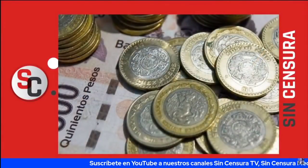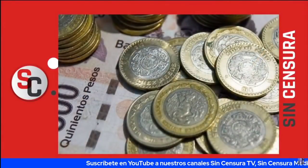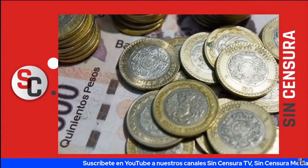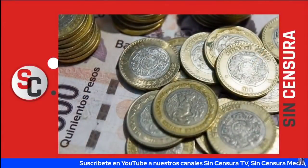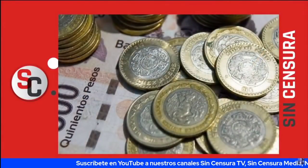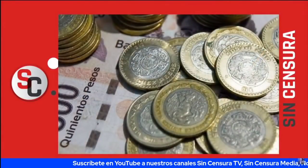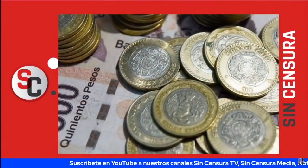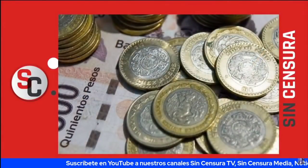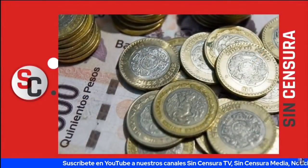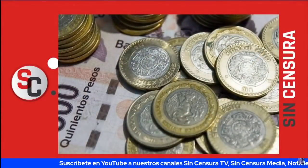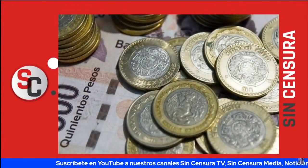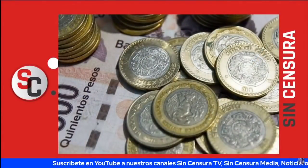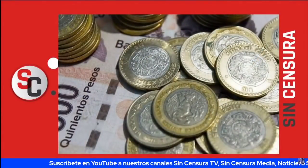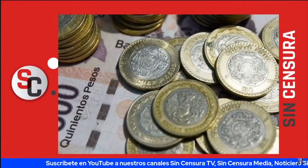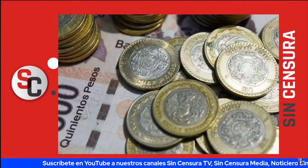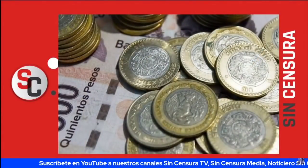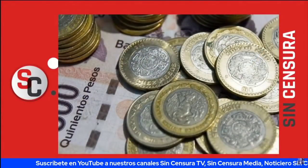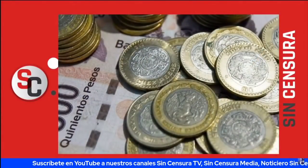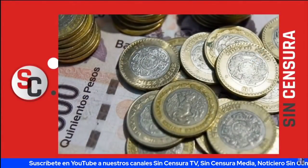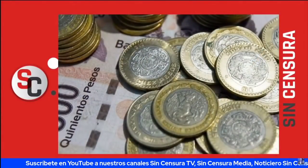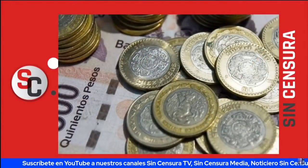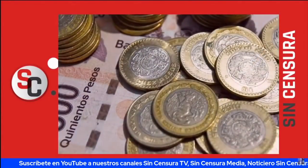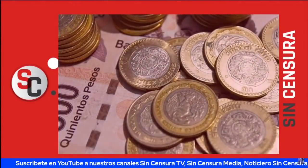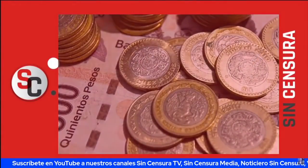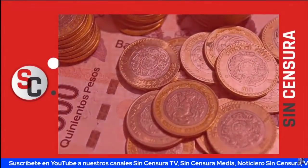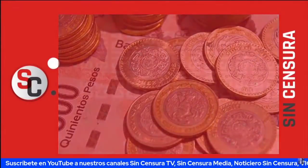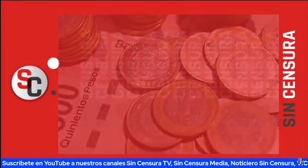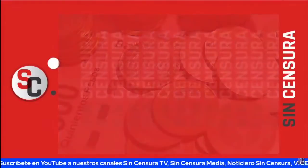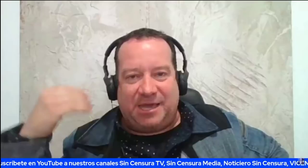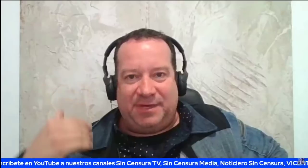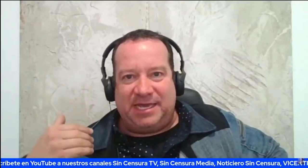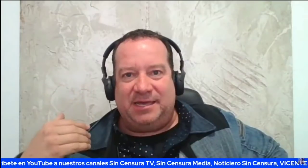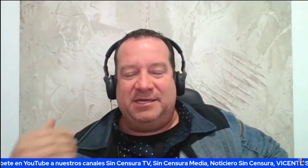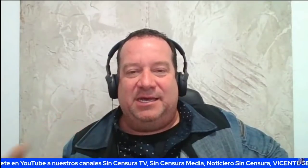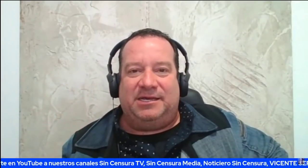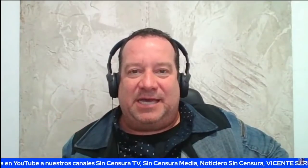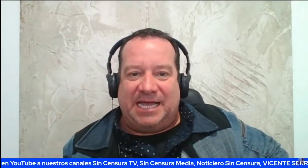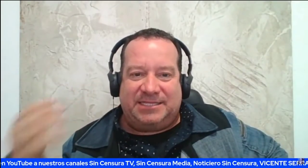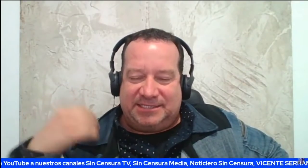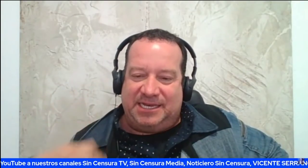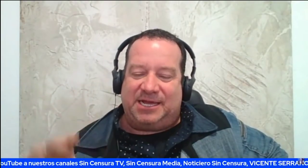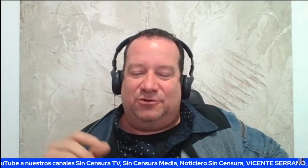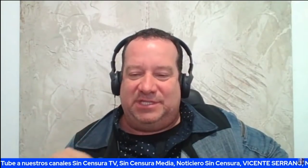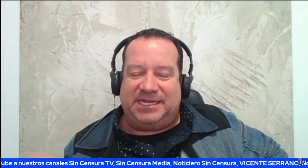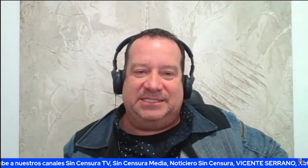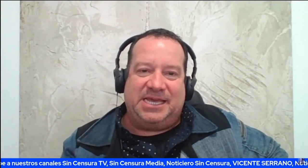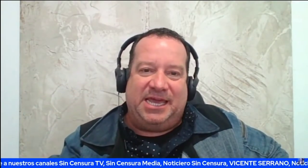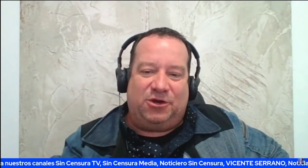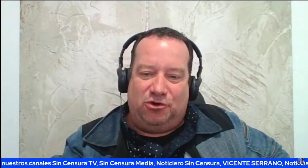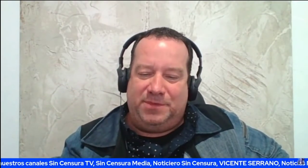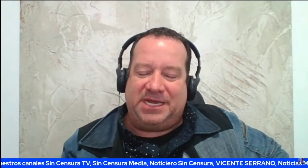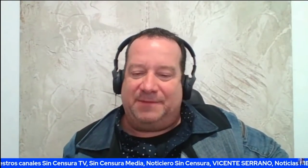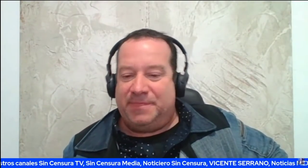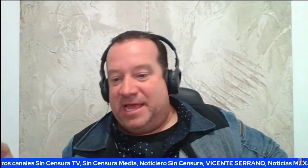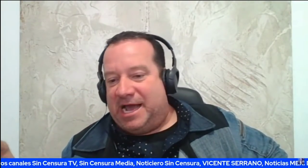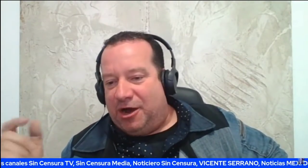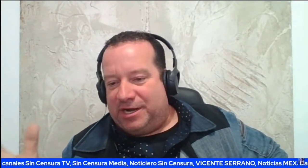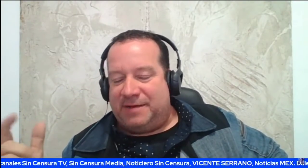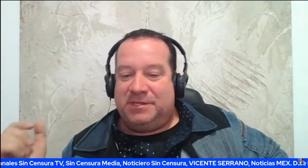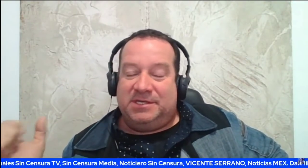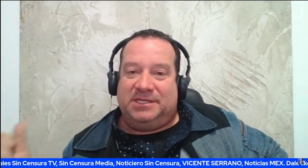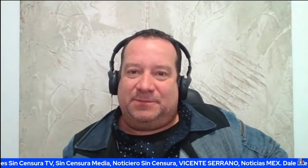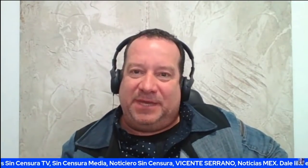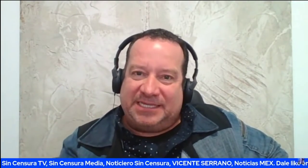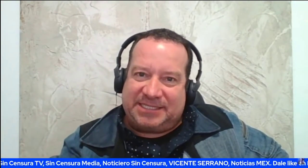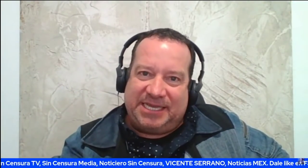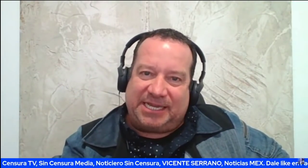recuperación del empleo. Ya tenemos más empleos de los que había antes de la contingencia económica.